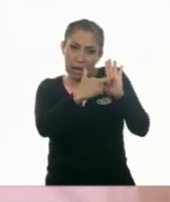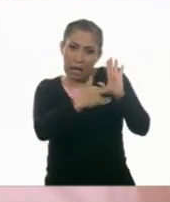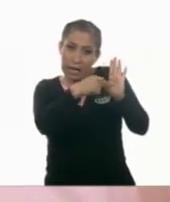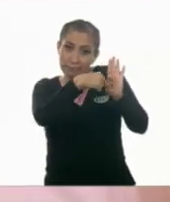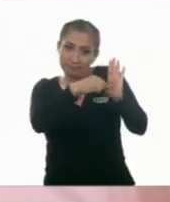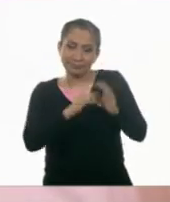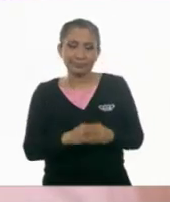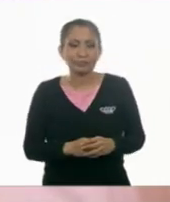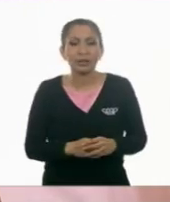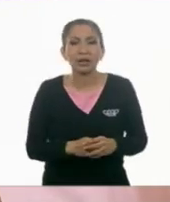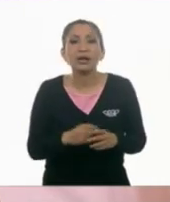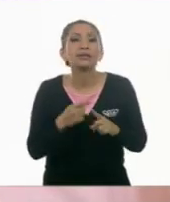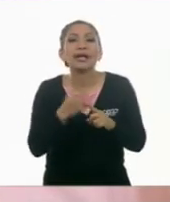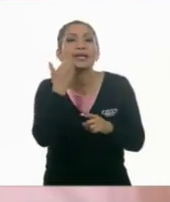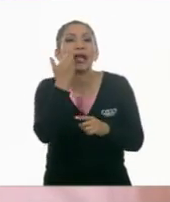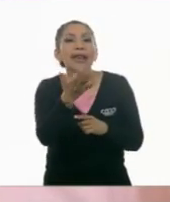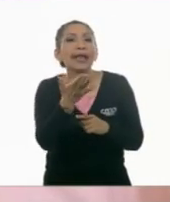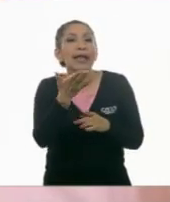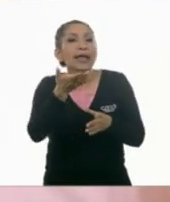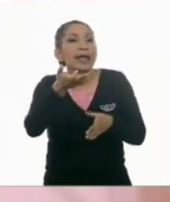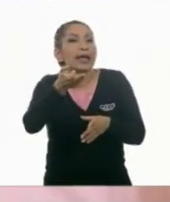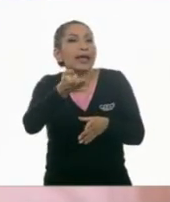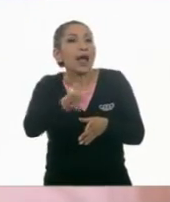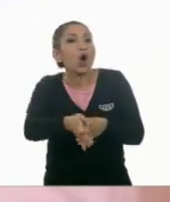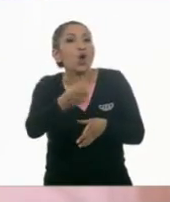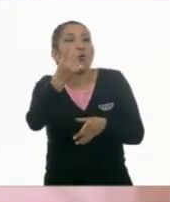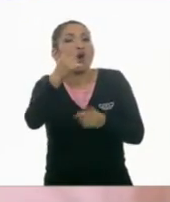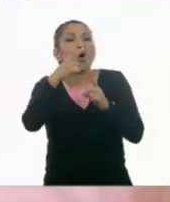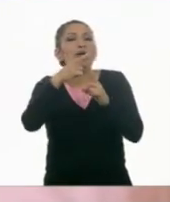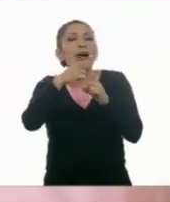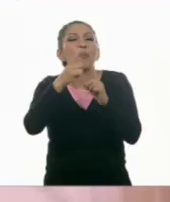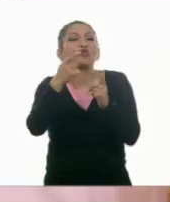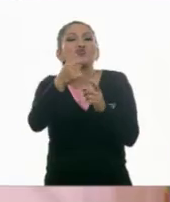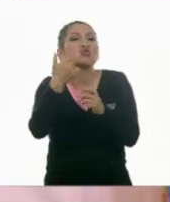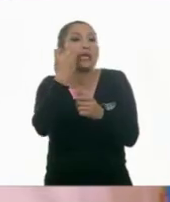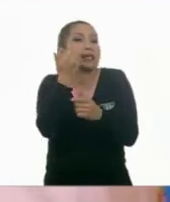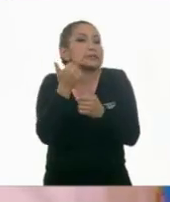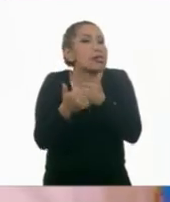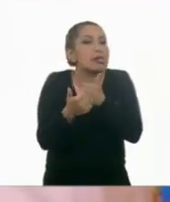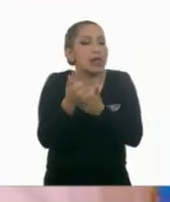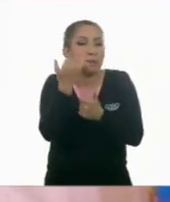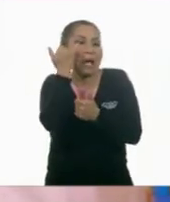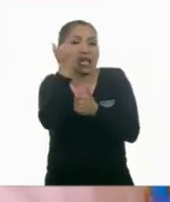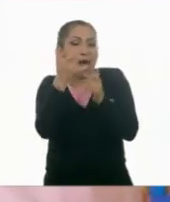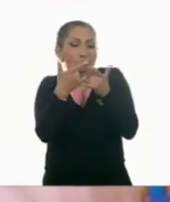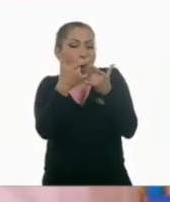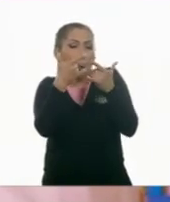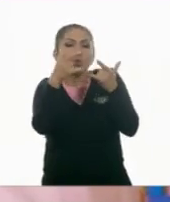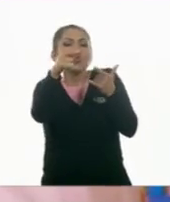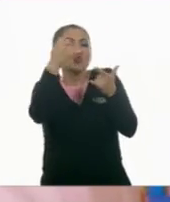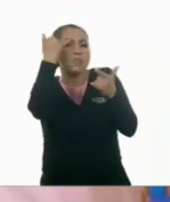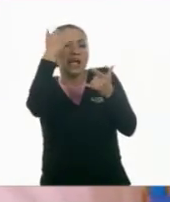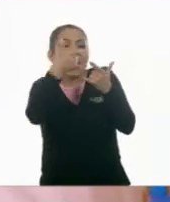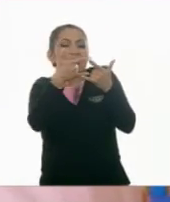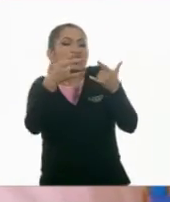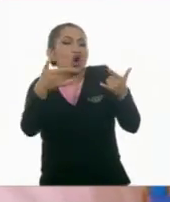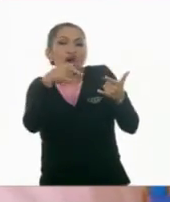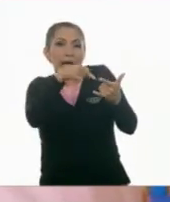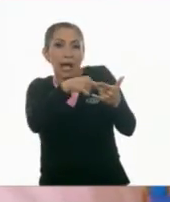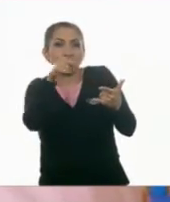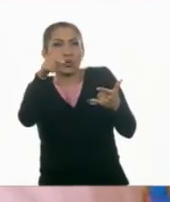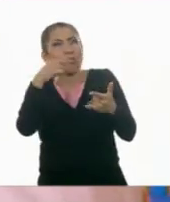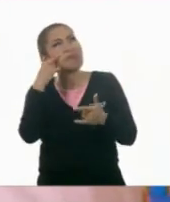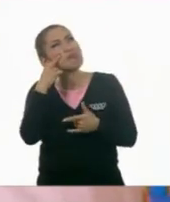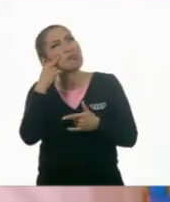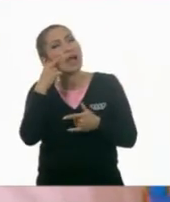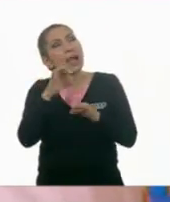reglamento. Bueno, ¿quién se anima a aceptar un reto? Imaginen un cuento en el que se habla sobre la